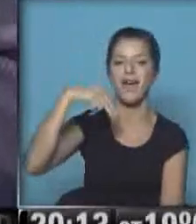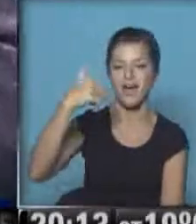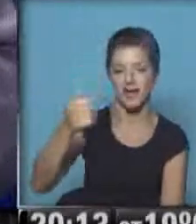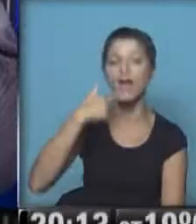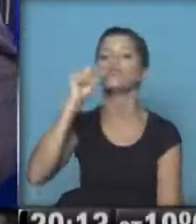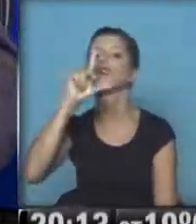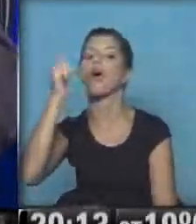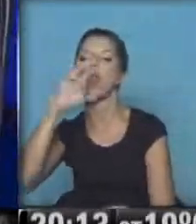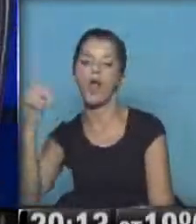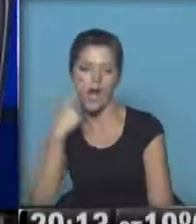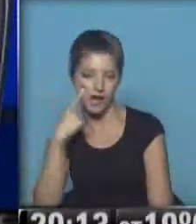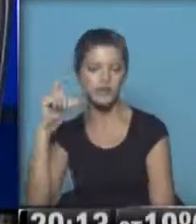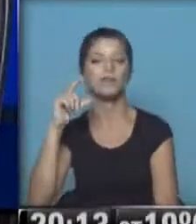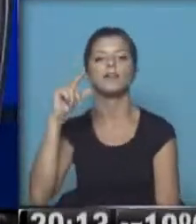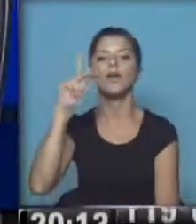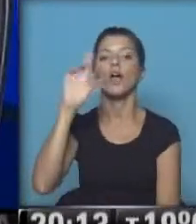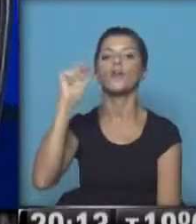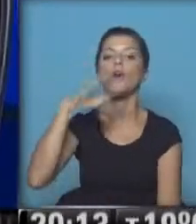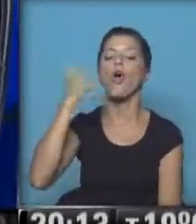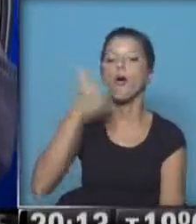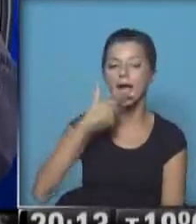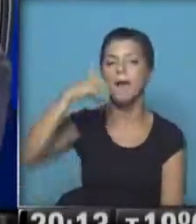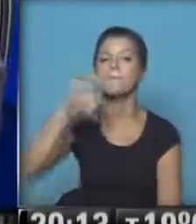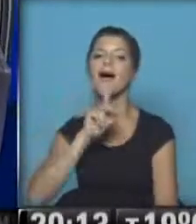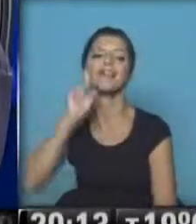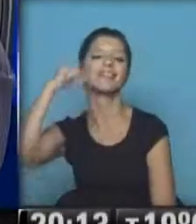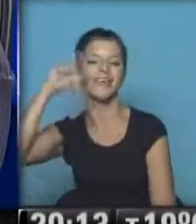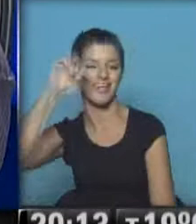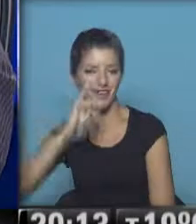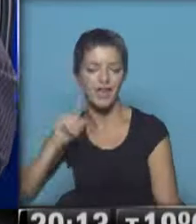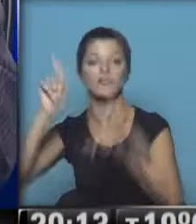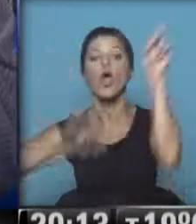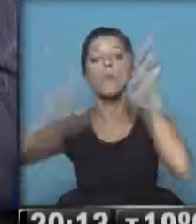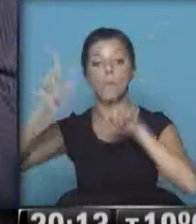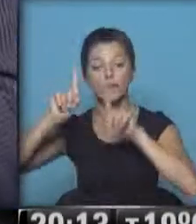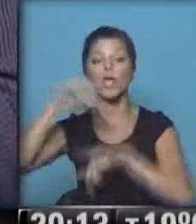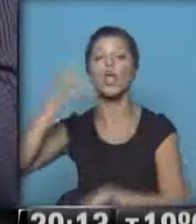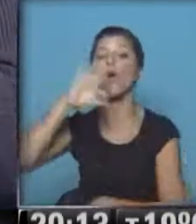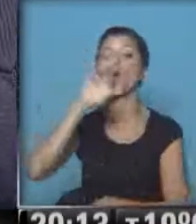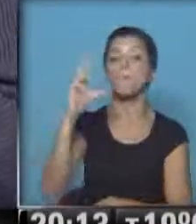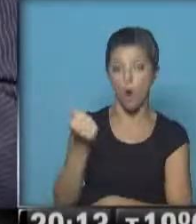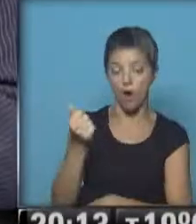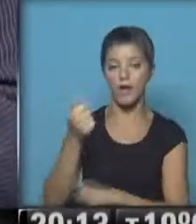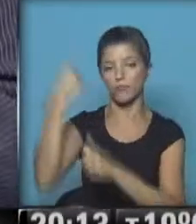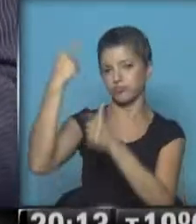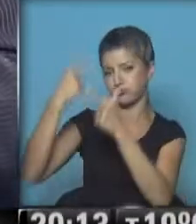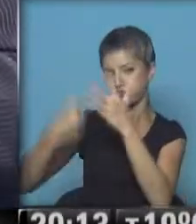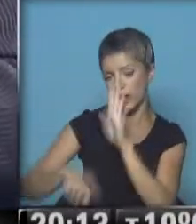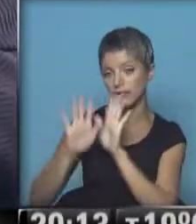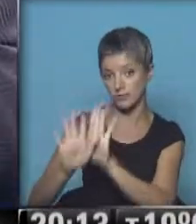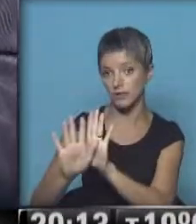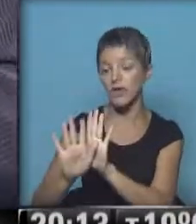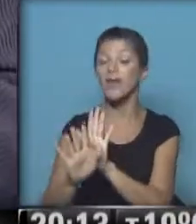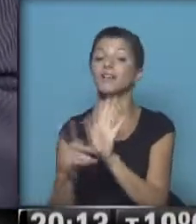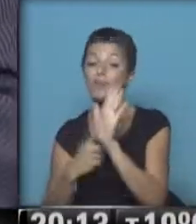Solari, Craneviter, Alier Rojas y Martínez, Mora y Teo. El tradicional equipo, el más titular de todos,